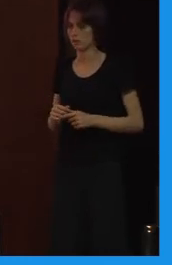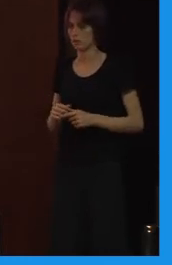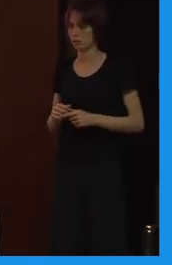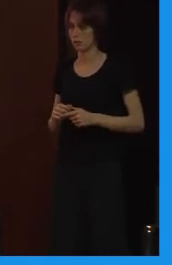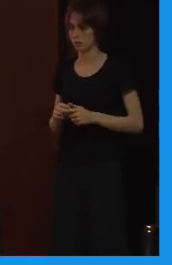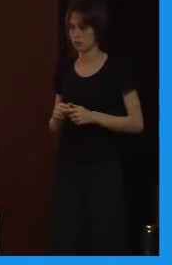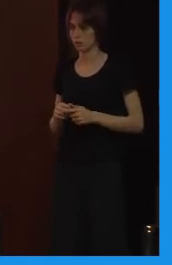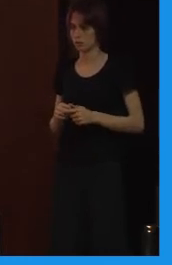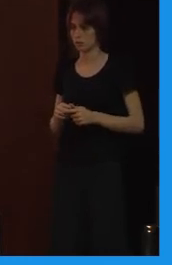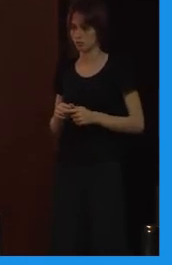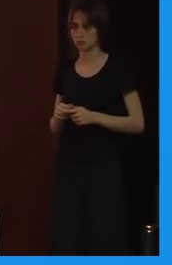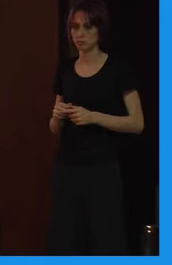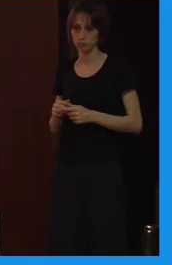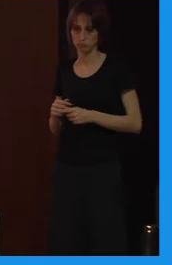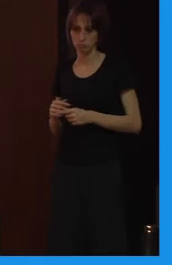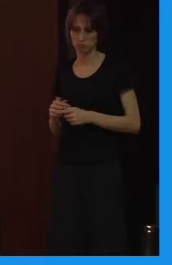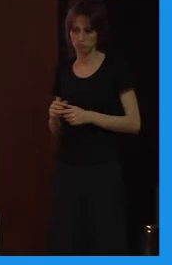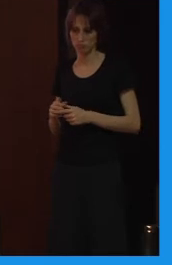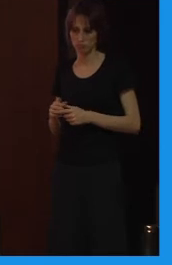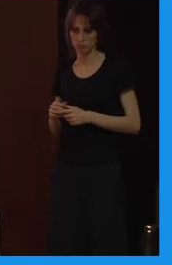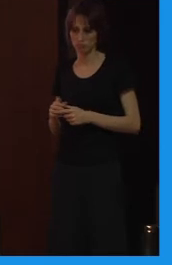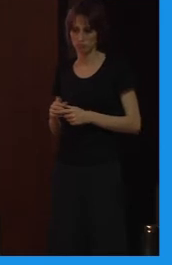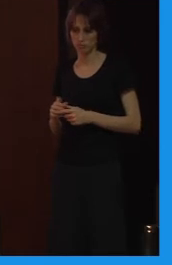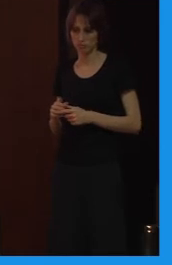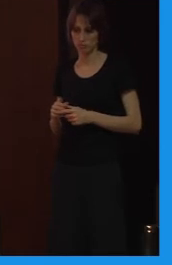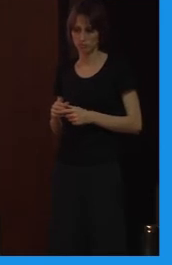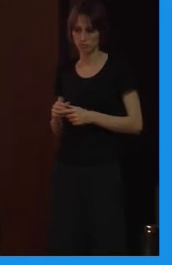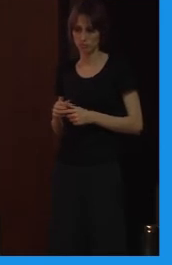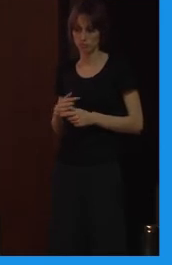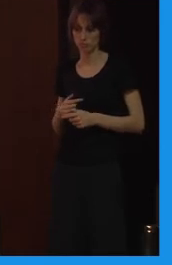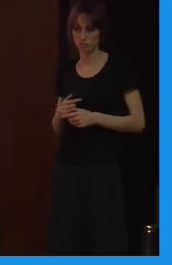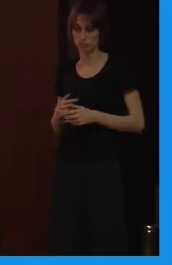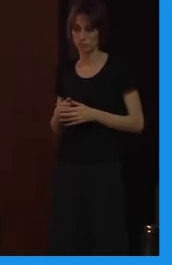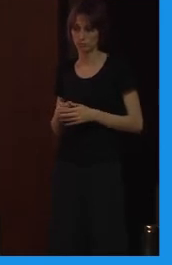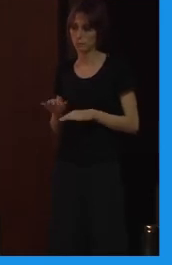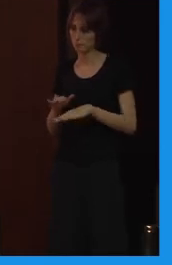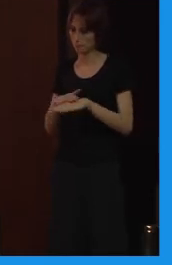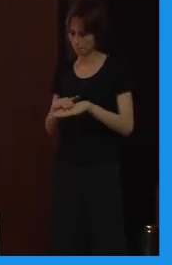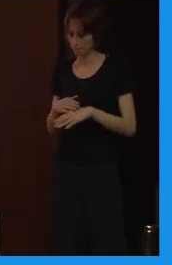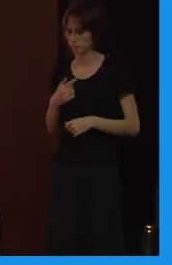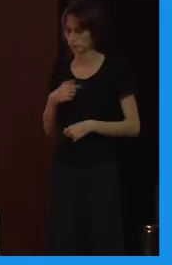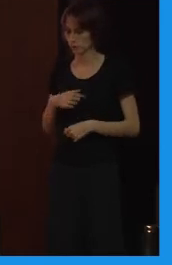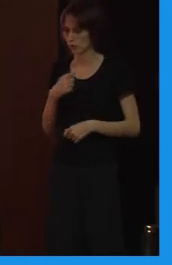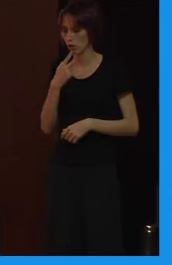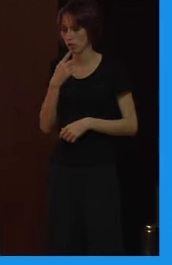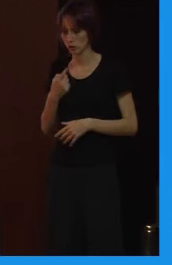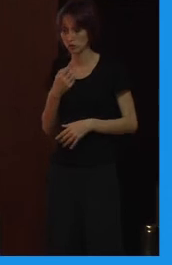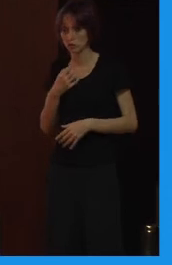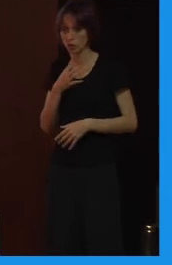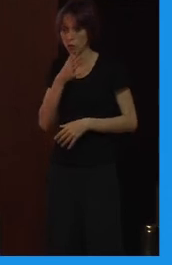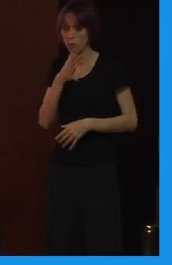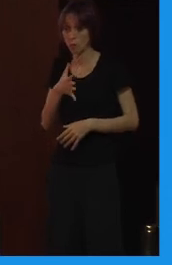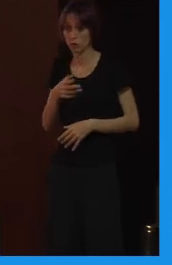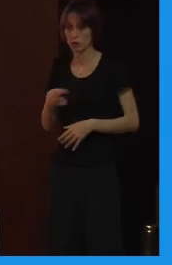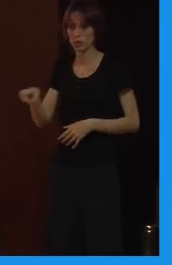Salud. Entonces, os lo he nombrado, por si acaso alguno ha leído de este problema, pero muy, muy